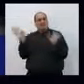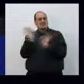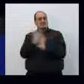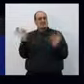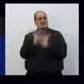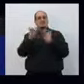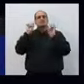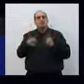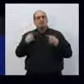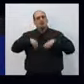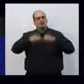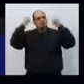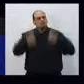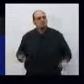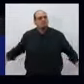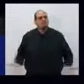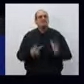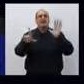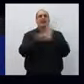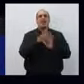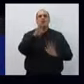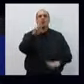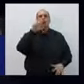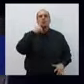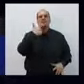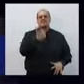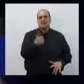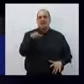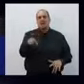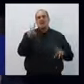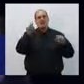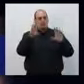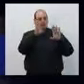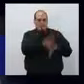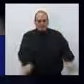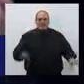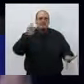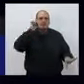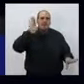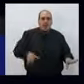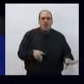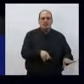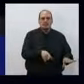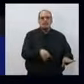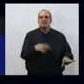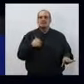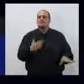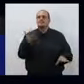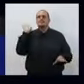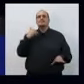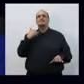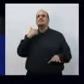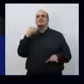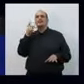también impulsamos la ley brisa que es un antes y un después los menores hijos de víctimas de